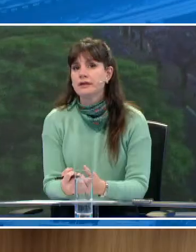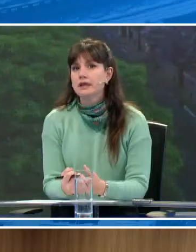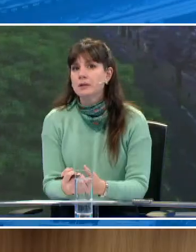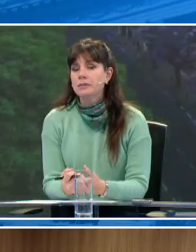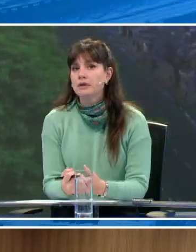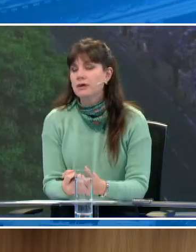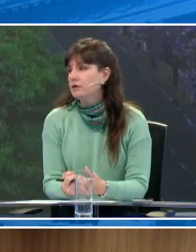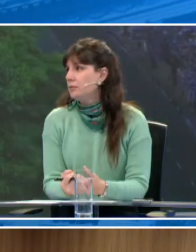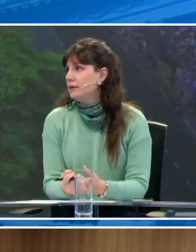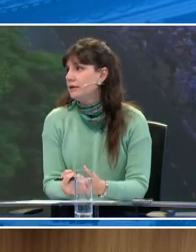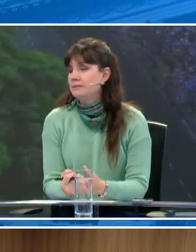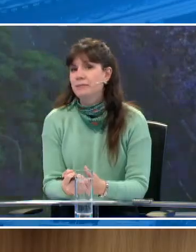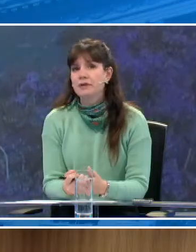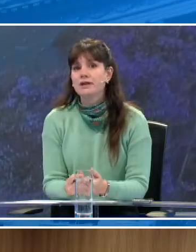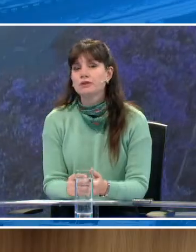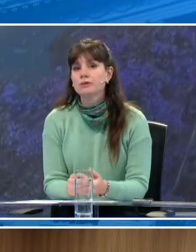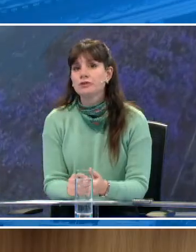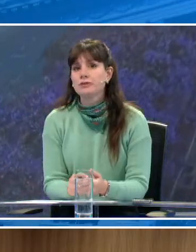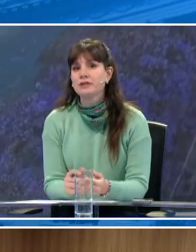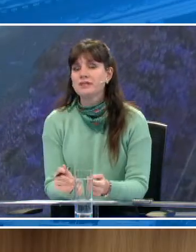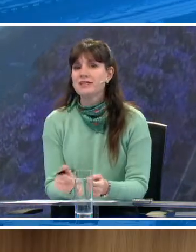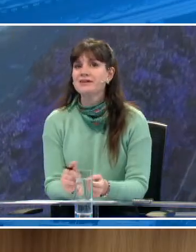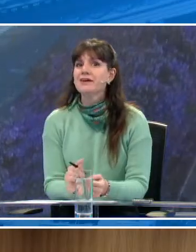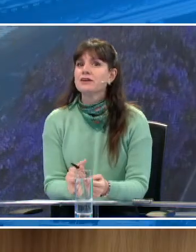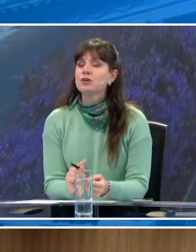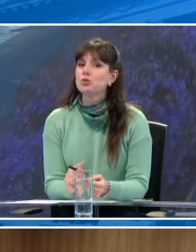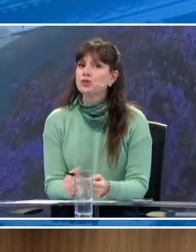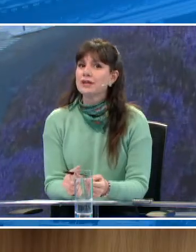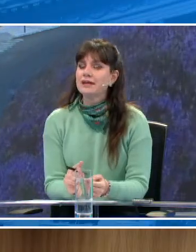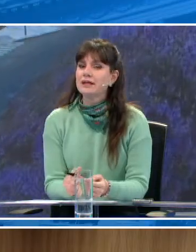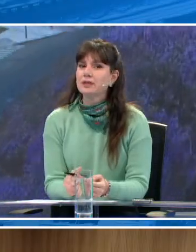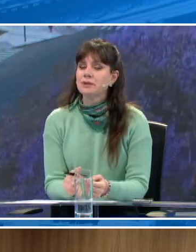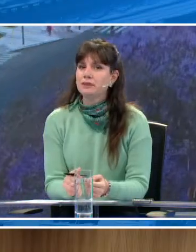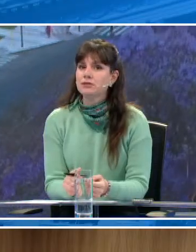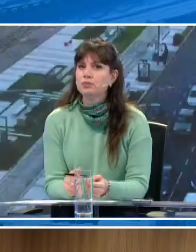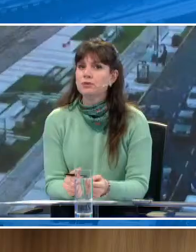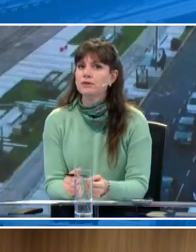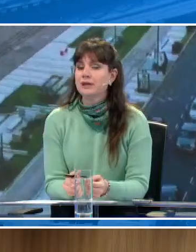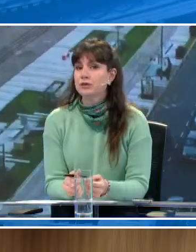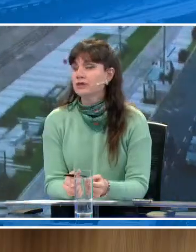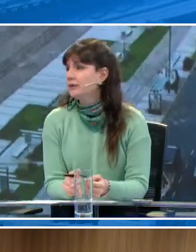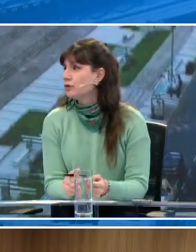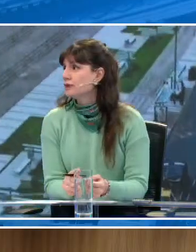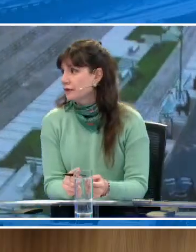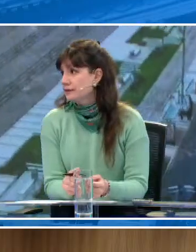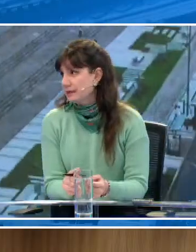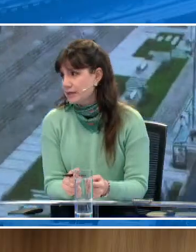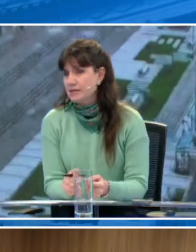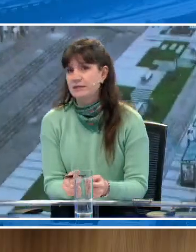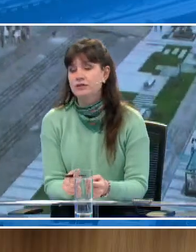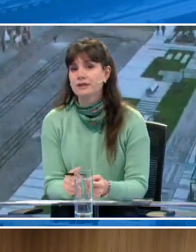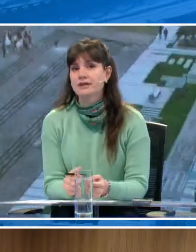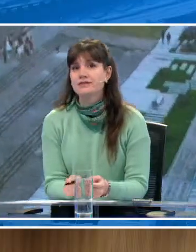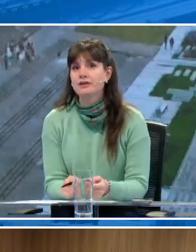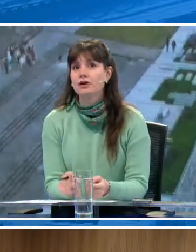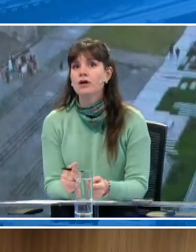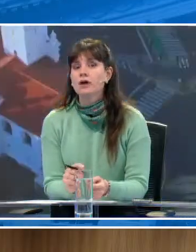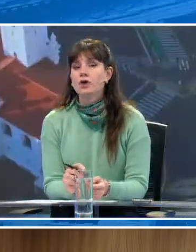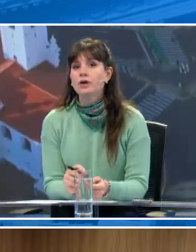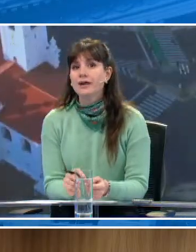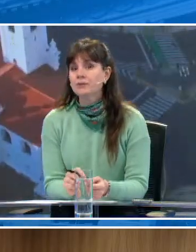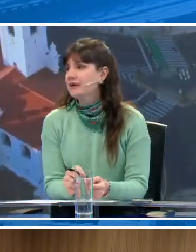debate. Pero bueno, primera reunión informativa ayer, cruzada además, Pato, por la condena contra Cristina Kirchner. Esto hay que